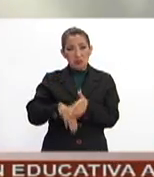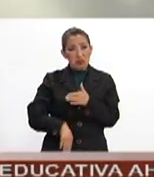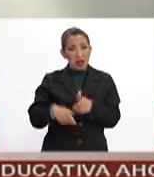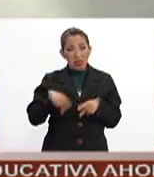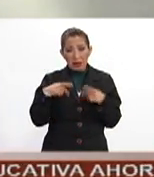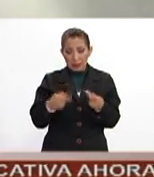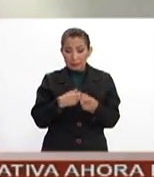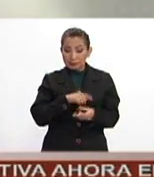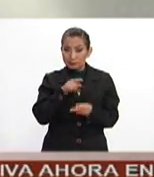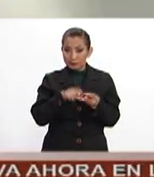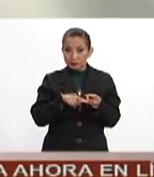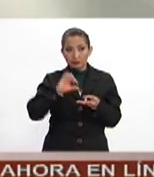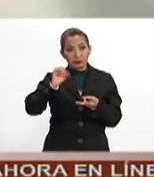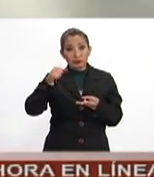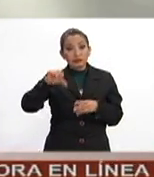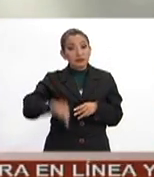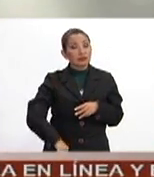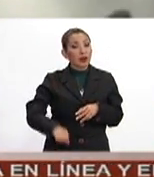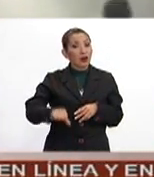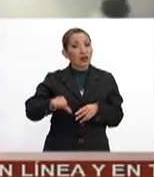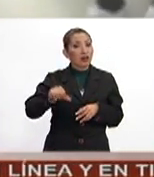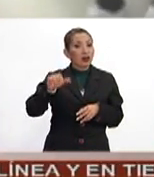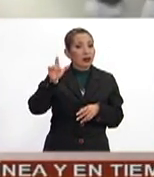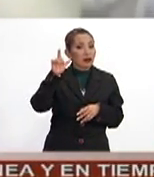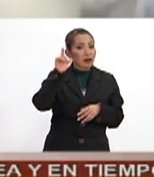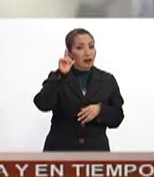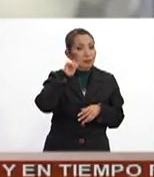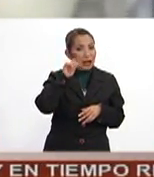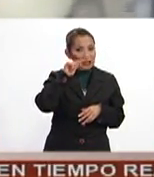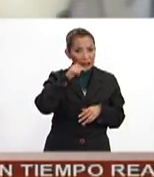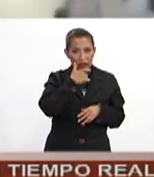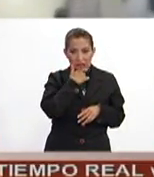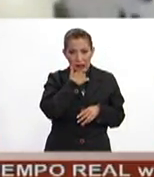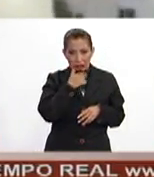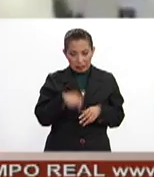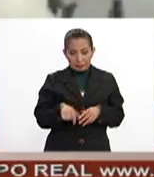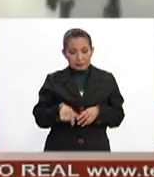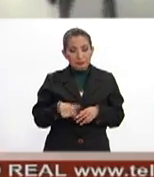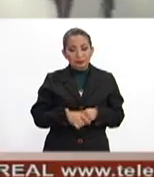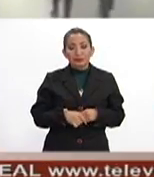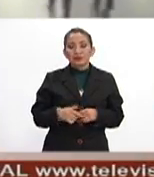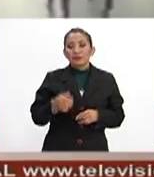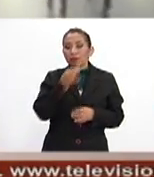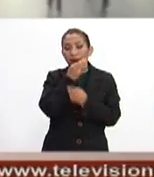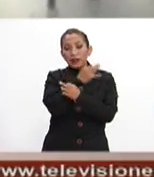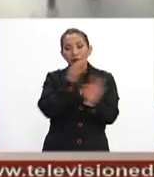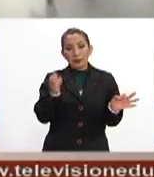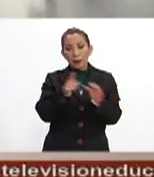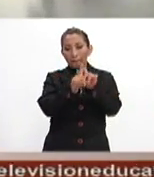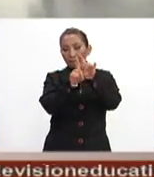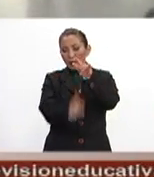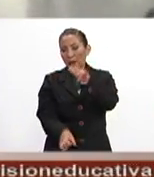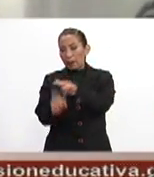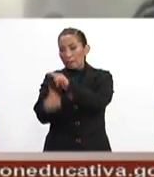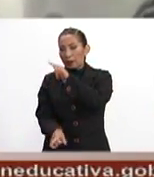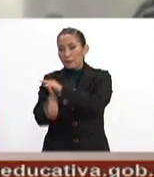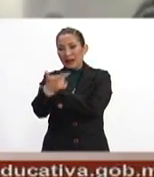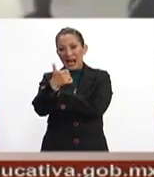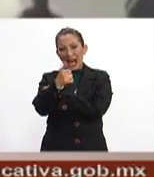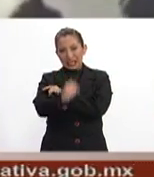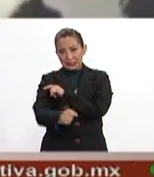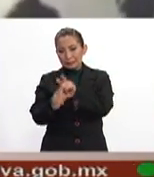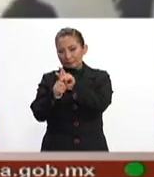Y lo tercero también es que hoy en la mañana, hora de Londres, se dio a conocer del bombardeo con